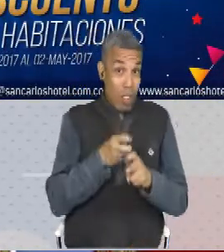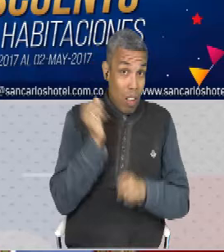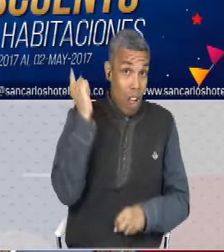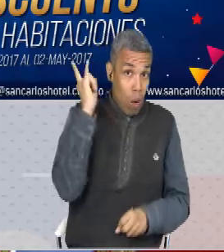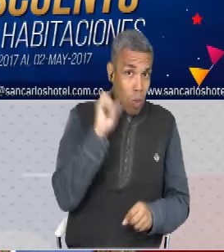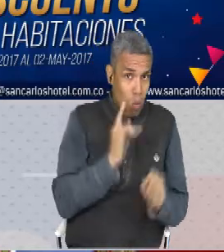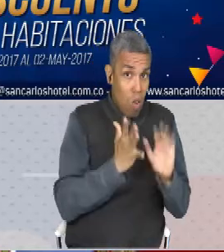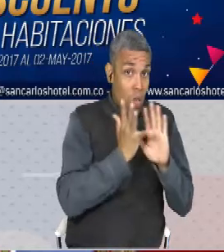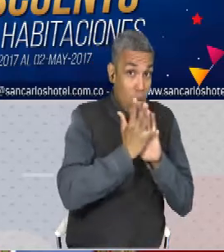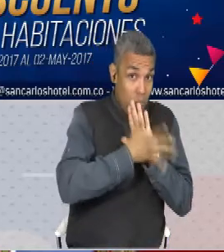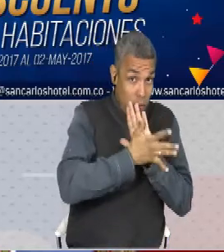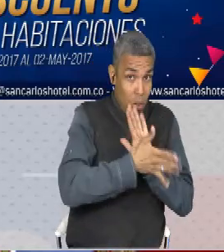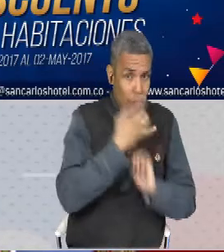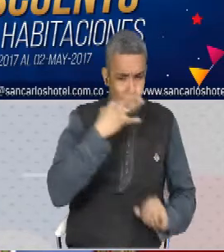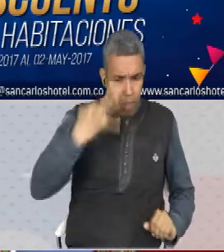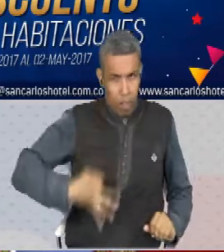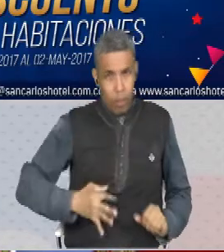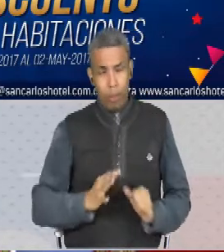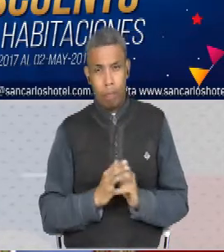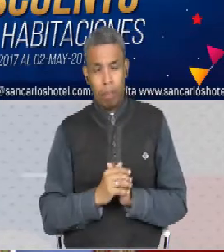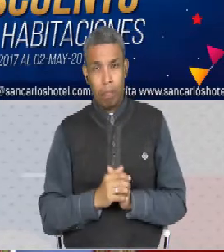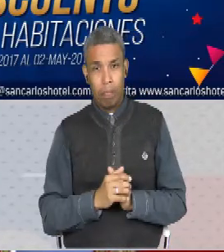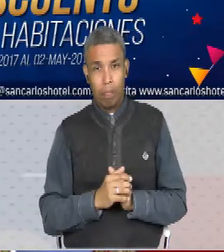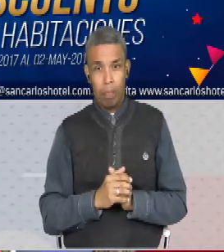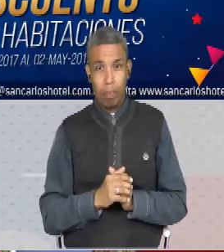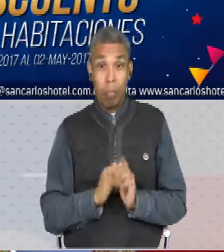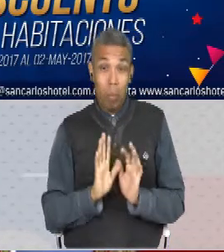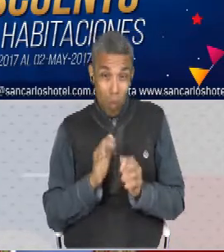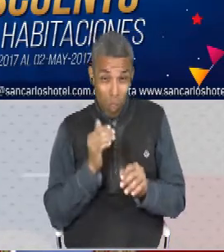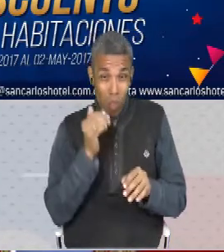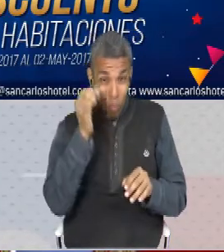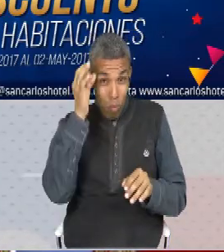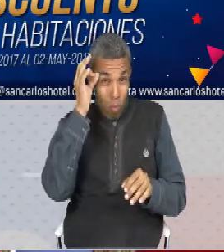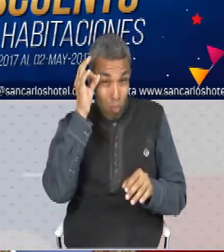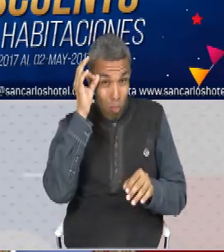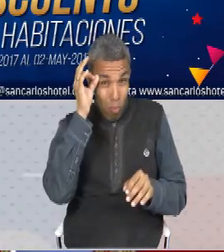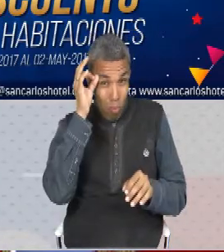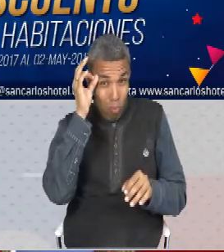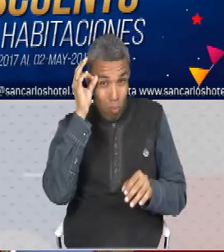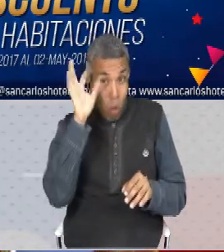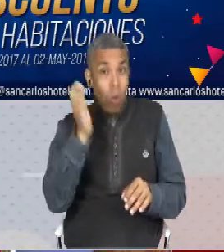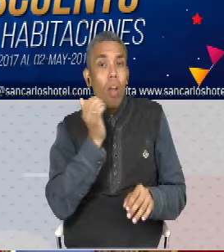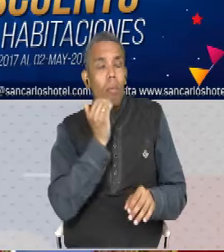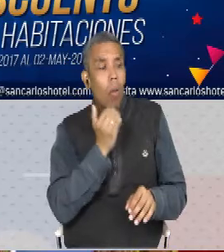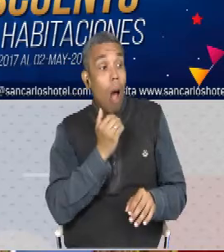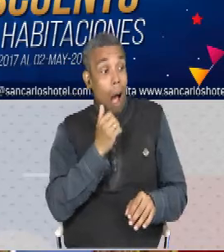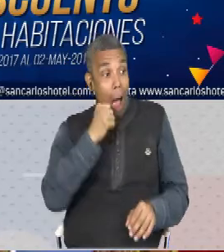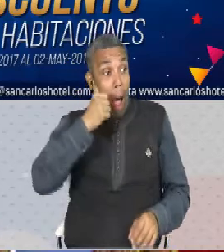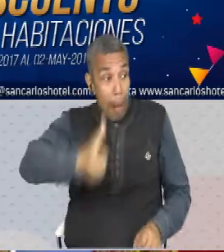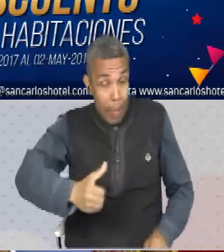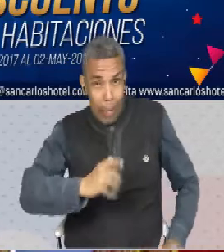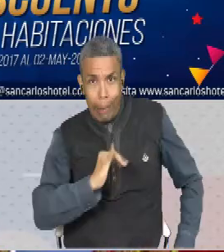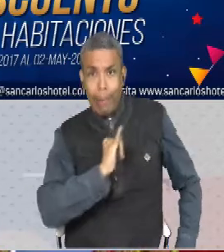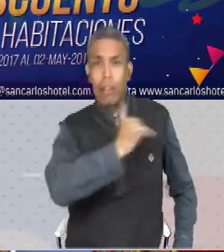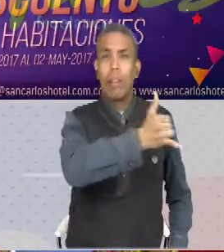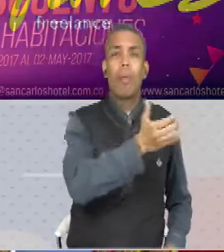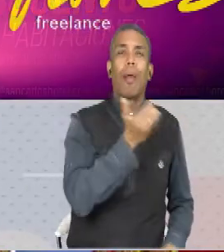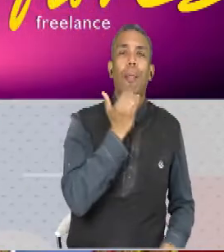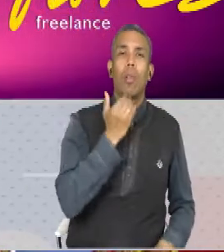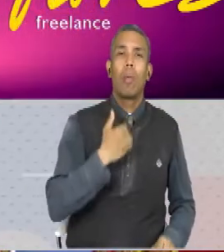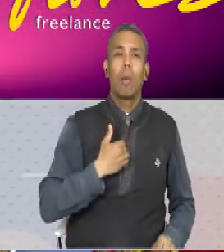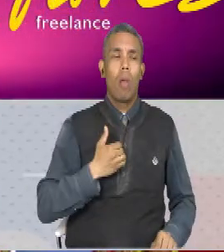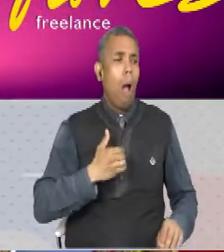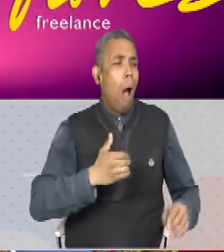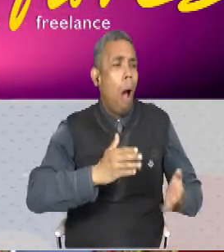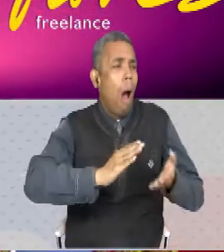veces suele pasar un poco el tema del incumplimiento. Por eso se lo pregunto. Entonces yo trato de si le digo al